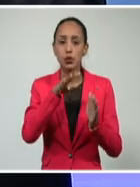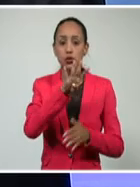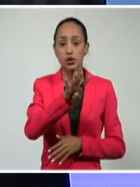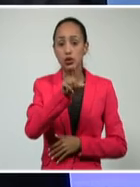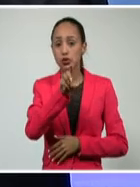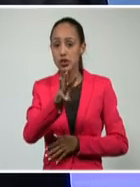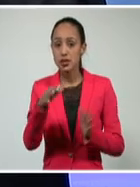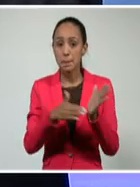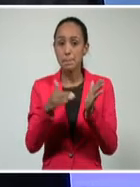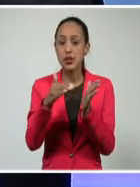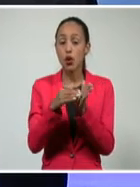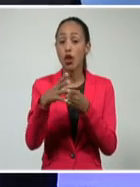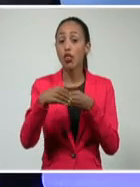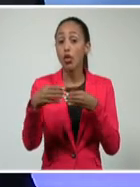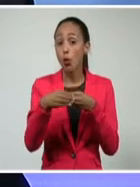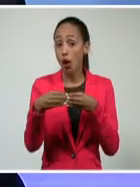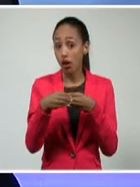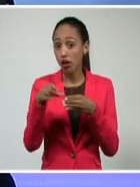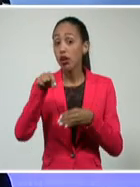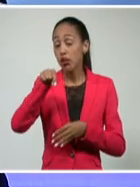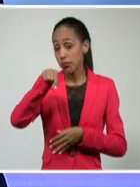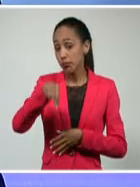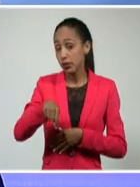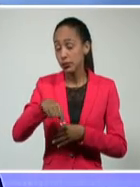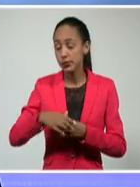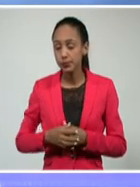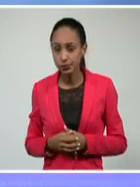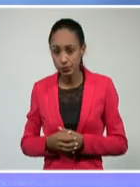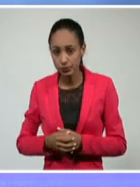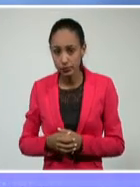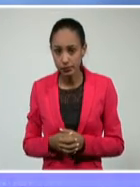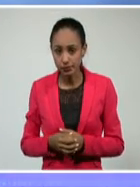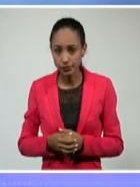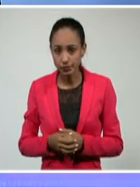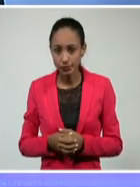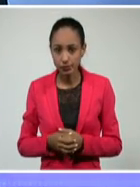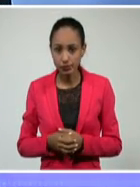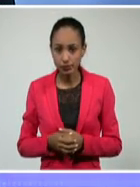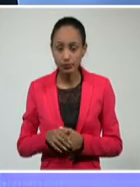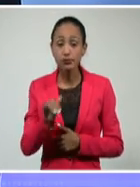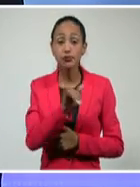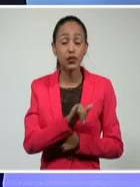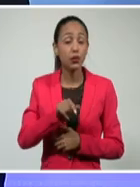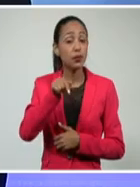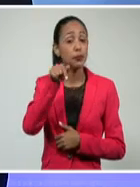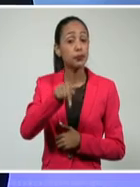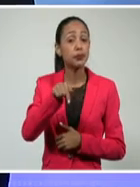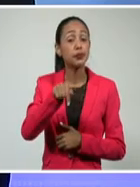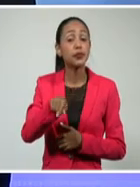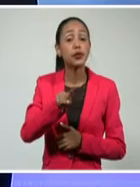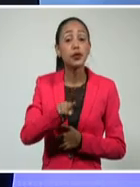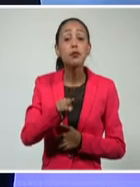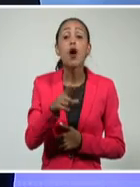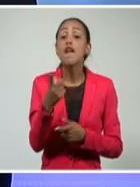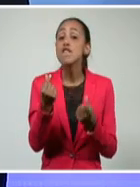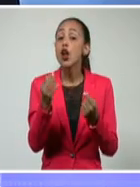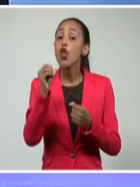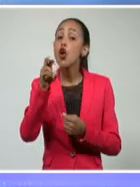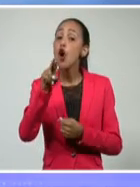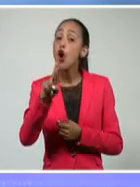144.413 millones de dólares. Y eso, tomando en cuenta la depreciación del valor frente al valor del oro en el mercado